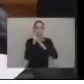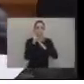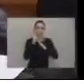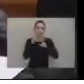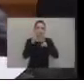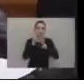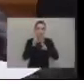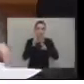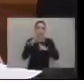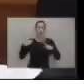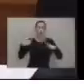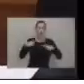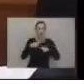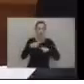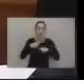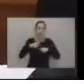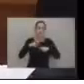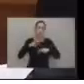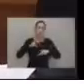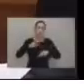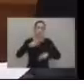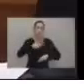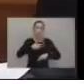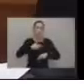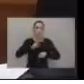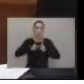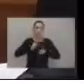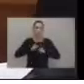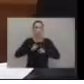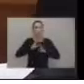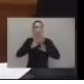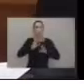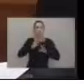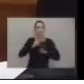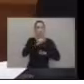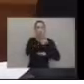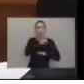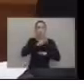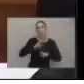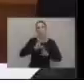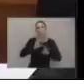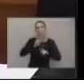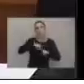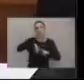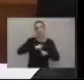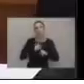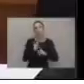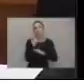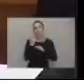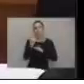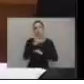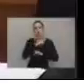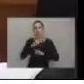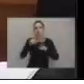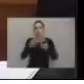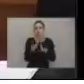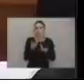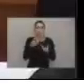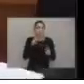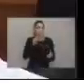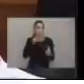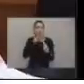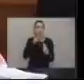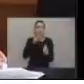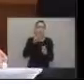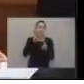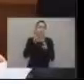de Bilbao, mientras posterga la nuestra. Dificulta que el Ministerio de Fomento sea incapaz de acabar la variante ferroviaria de